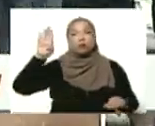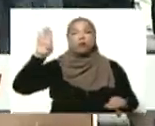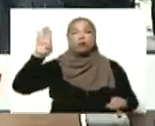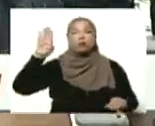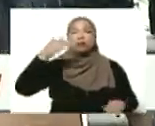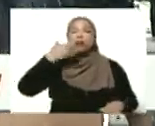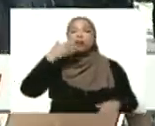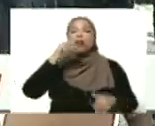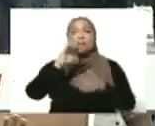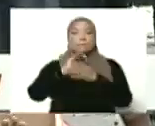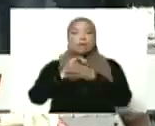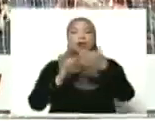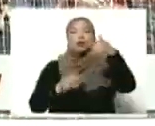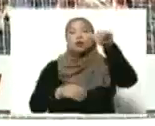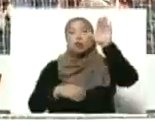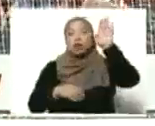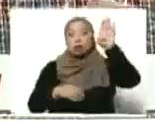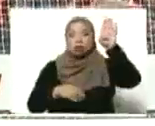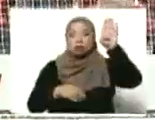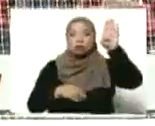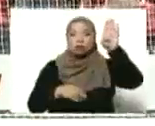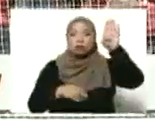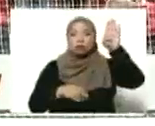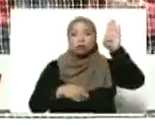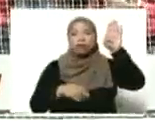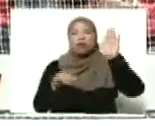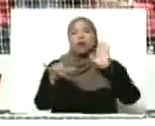izquierda, la que está al lado del corazón,